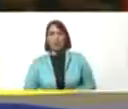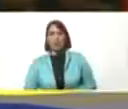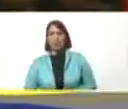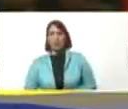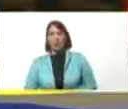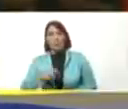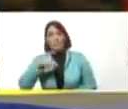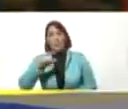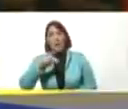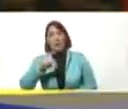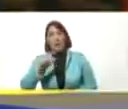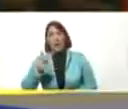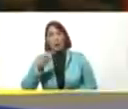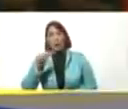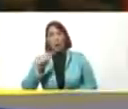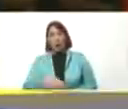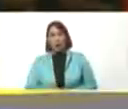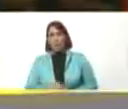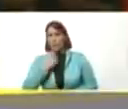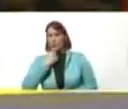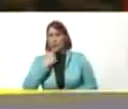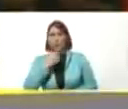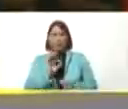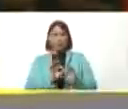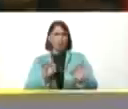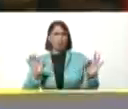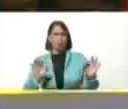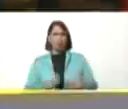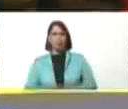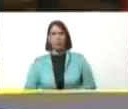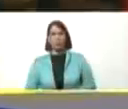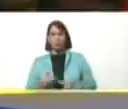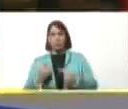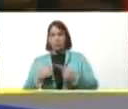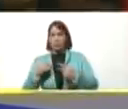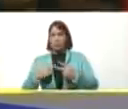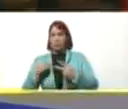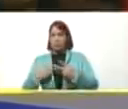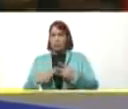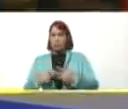Managua es una belleza, Estelí, Granada, León,